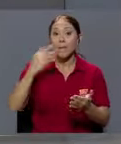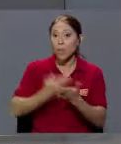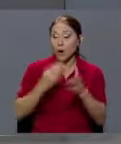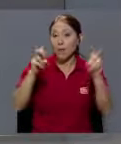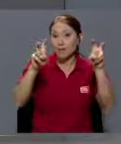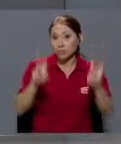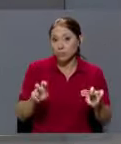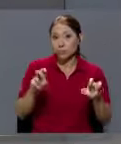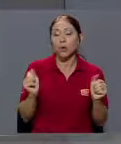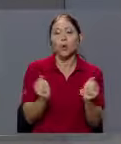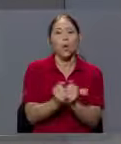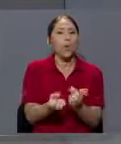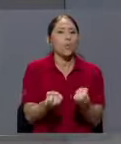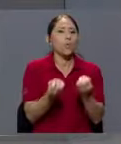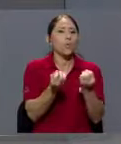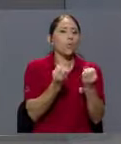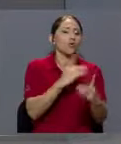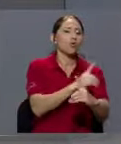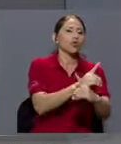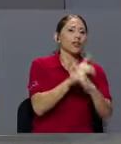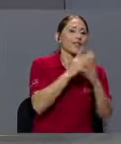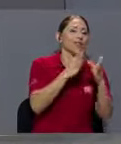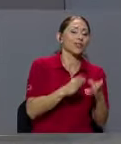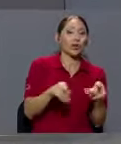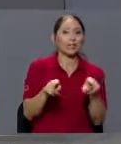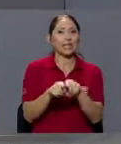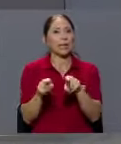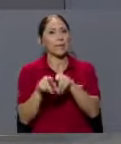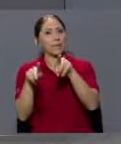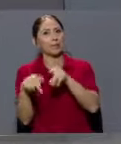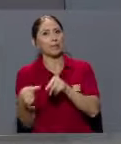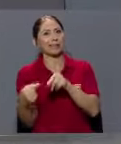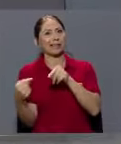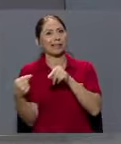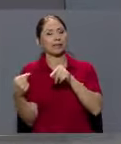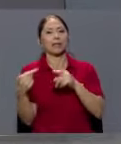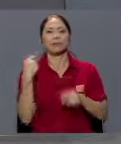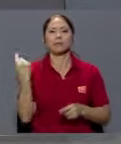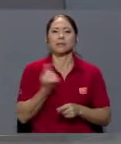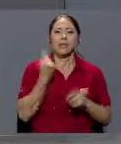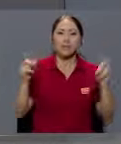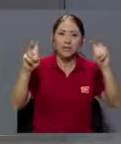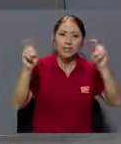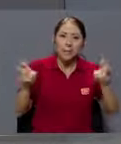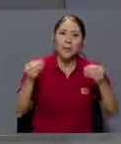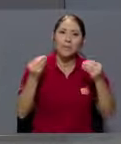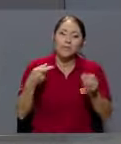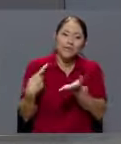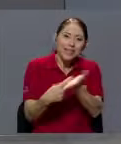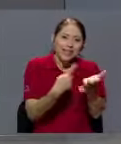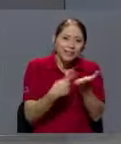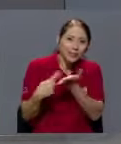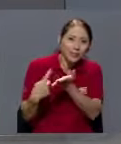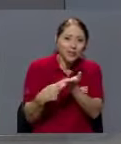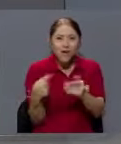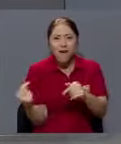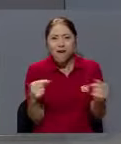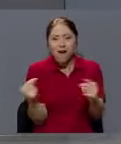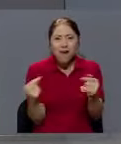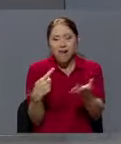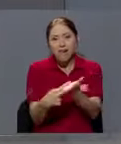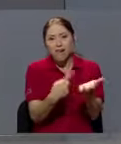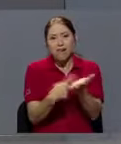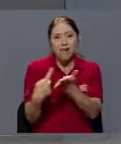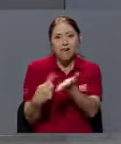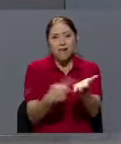una prueba con muchos defensores y detractores y un tema pues que siempre genera mucha discusión. En